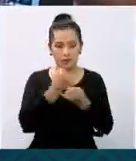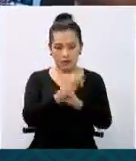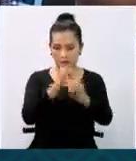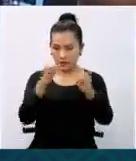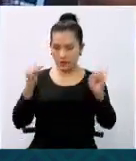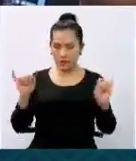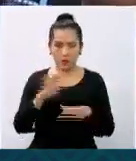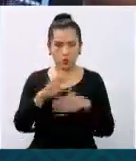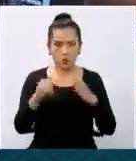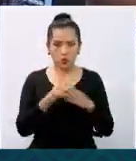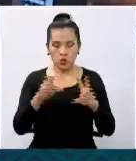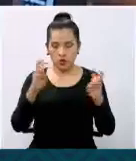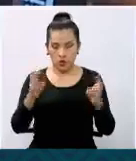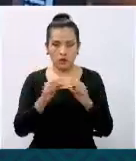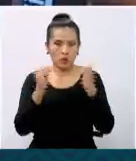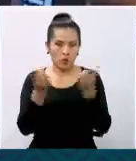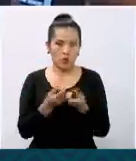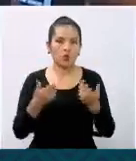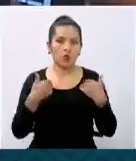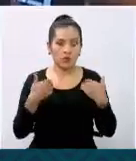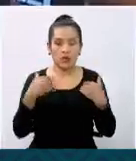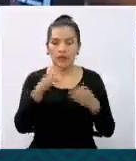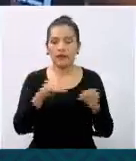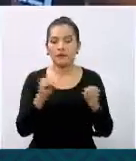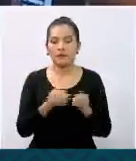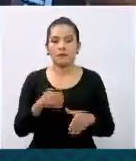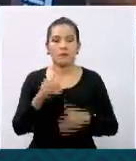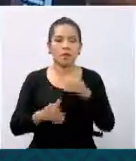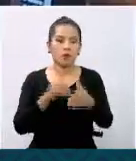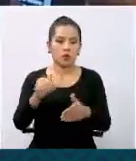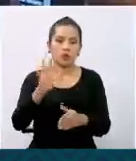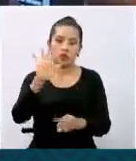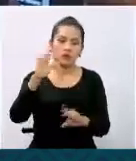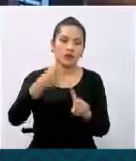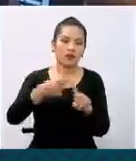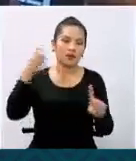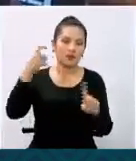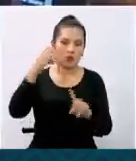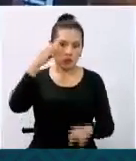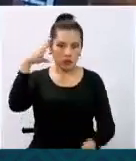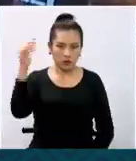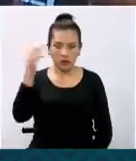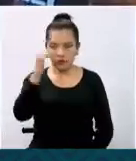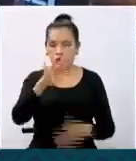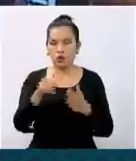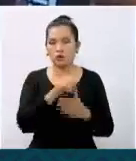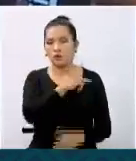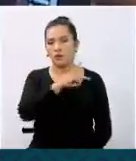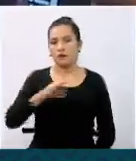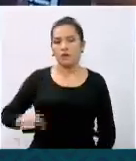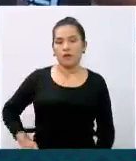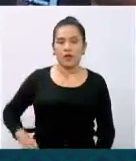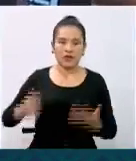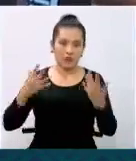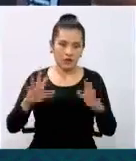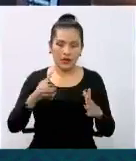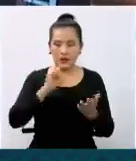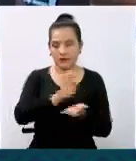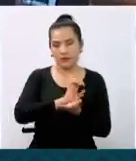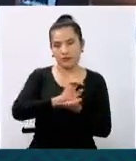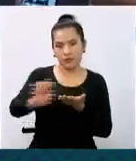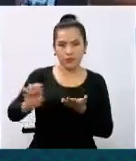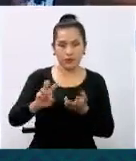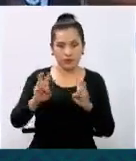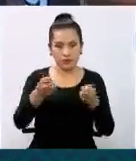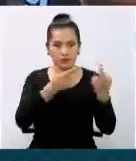órganos que se tienen desde un proceso desde Cochabamba, después de que él fue revocado como prefecto. Ustedes recuerden que era prefecto el cargo